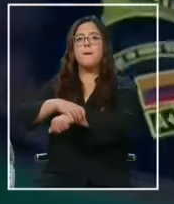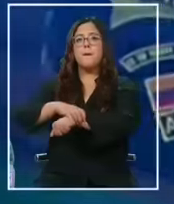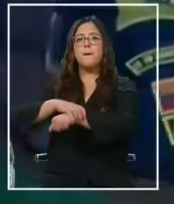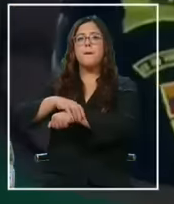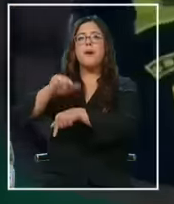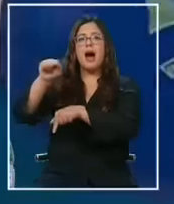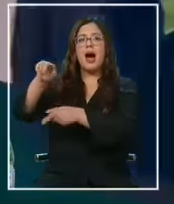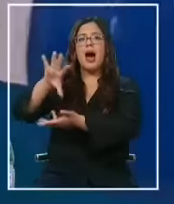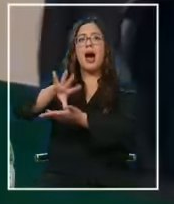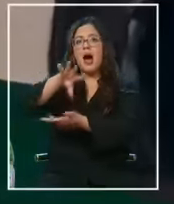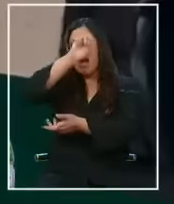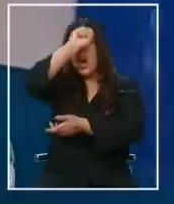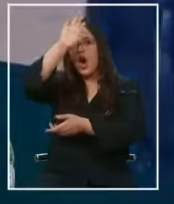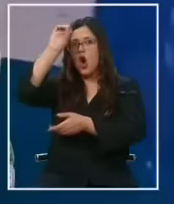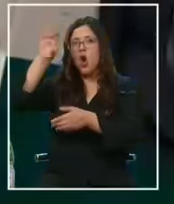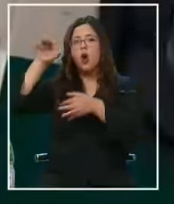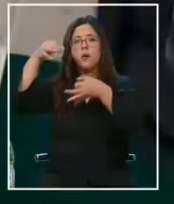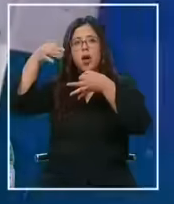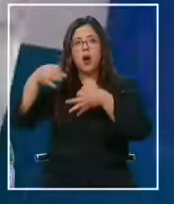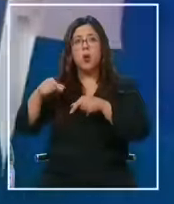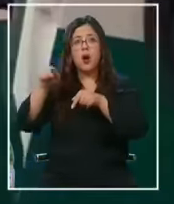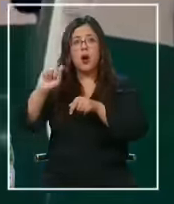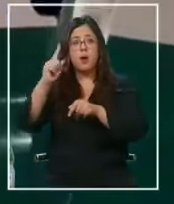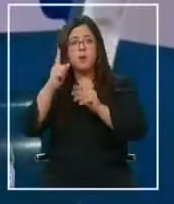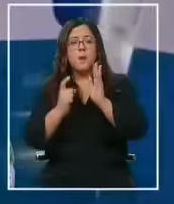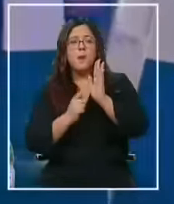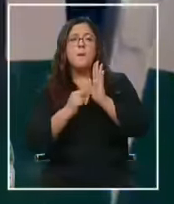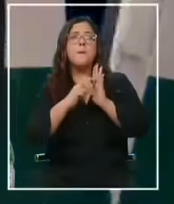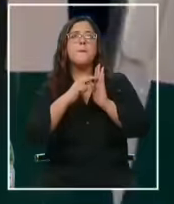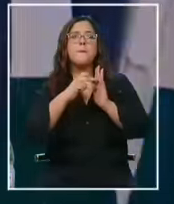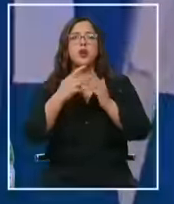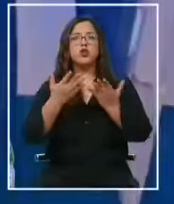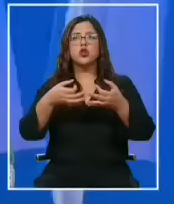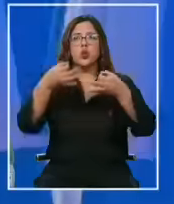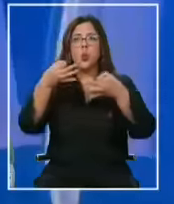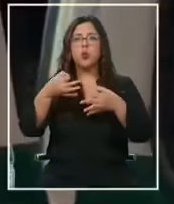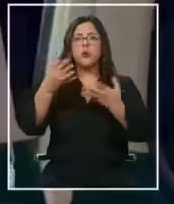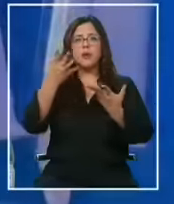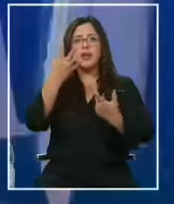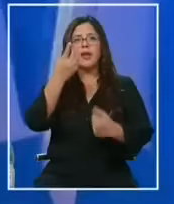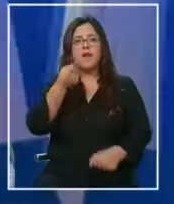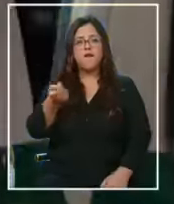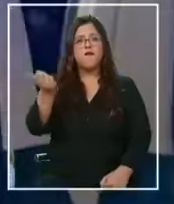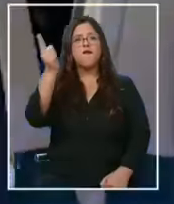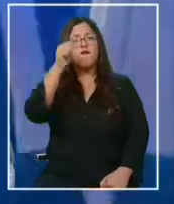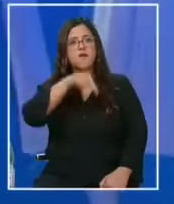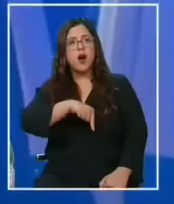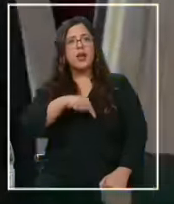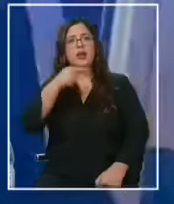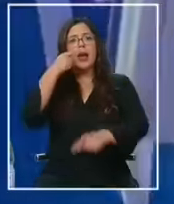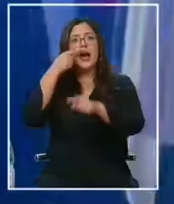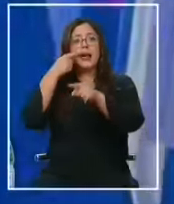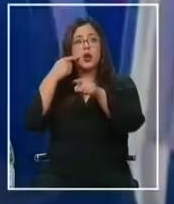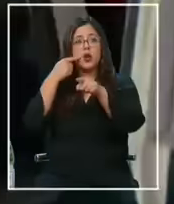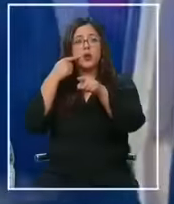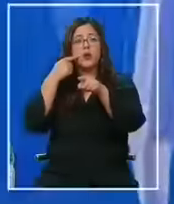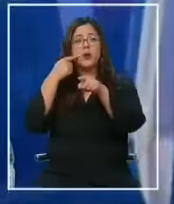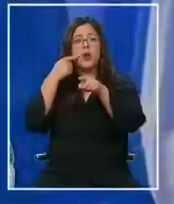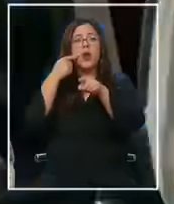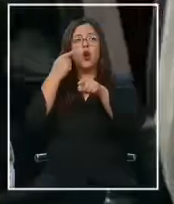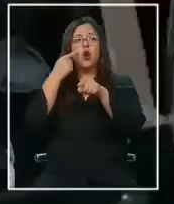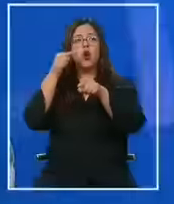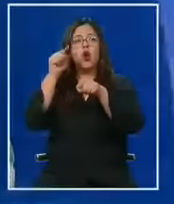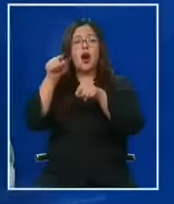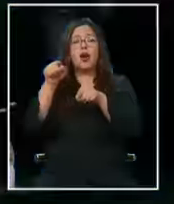Colombia. Mientras esto sucede y que es el primer paso para poder concretar una extradición de Dayonis Orozco Castillo, fíjense que